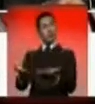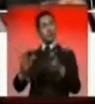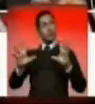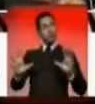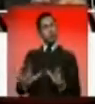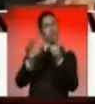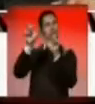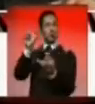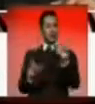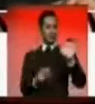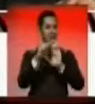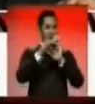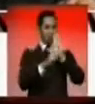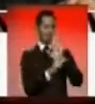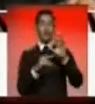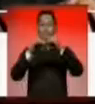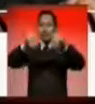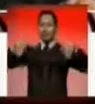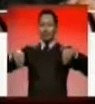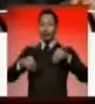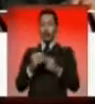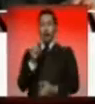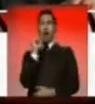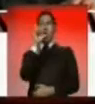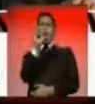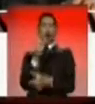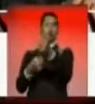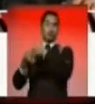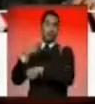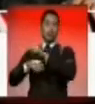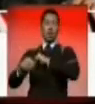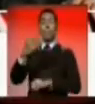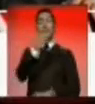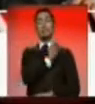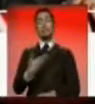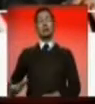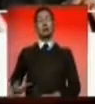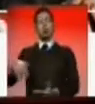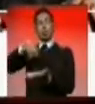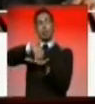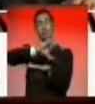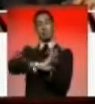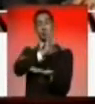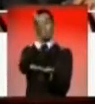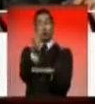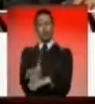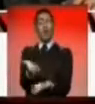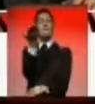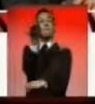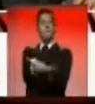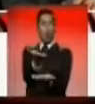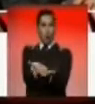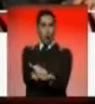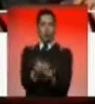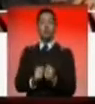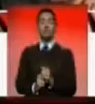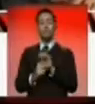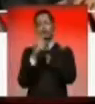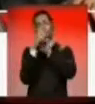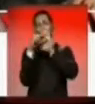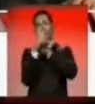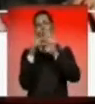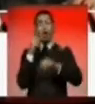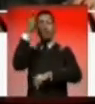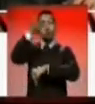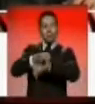impulsores, frenar la especulación en el valor del suelo. La presidenta de la Asamblea Nacional, Gabriela Rivadeneira, propuso eliminar la disposición sobre